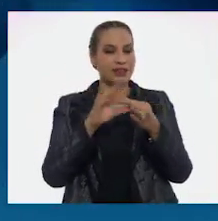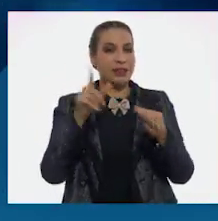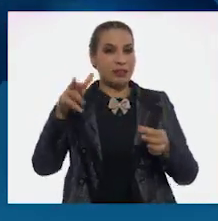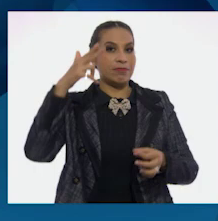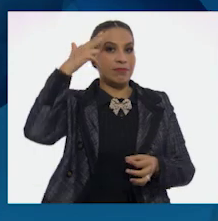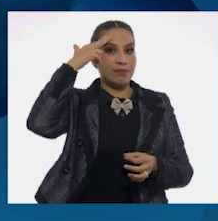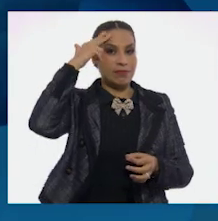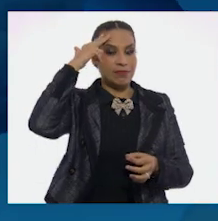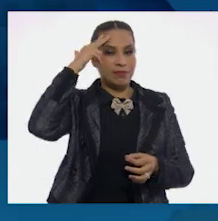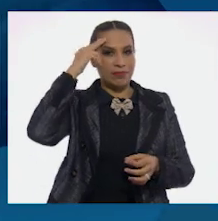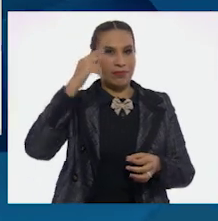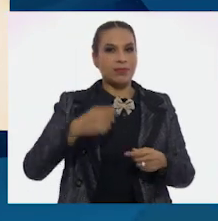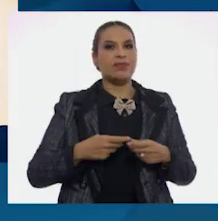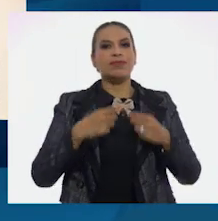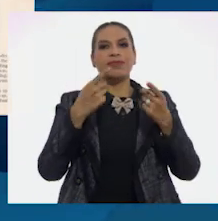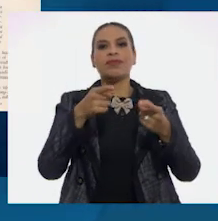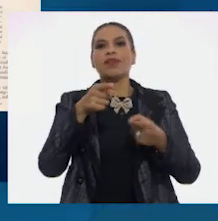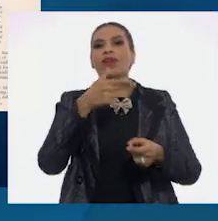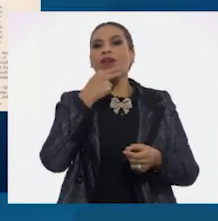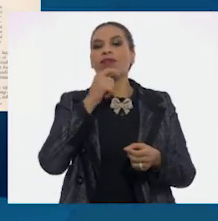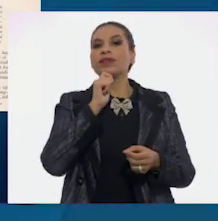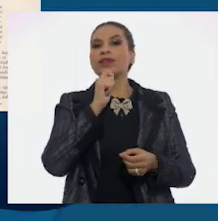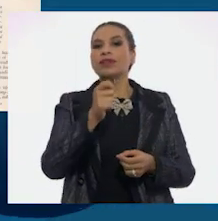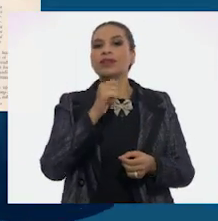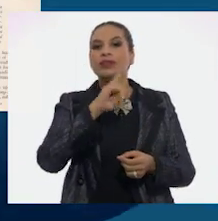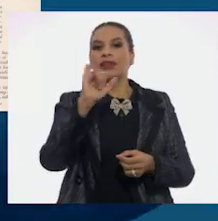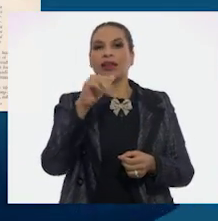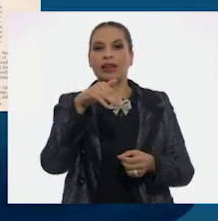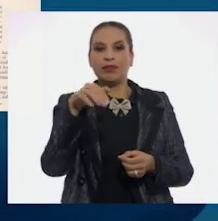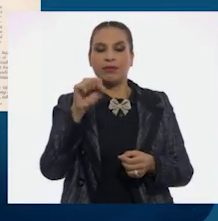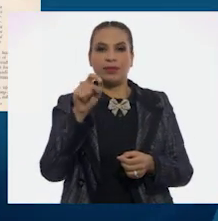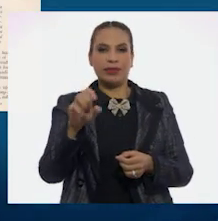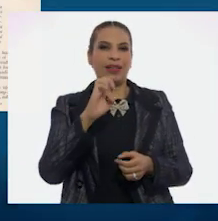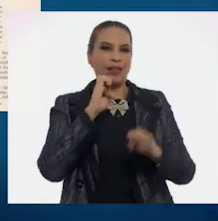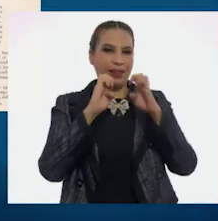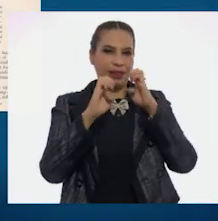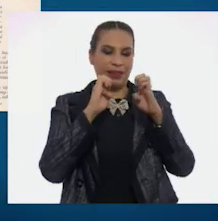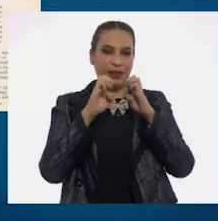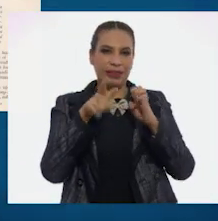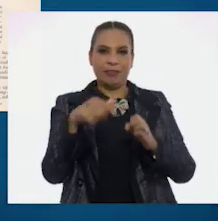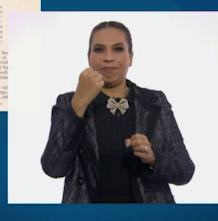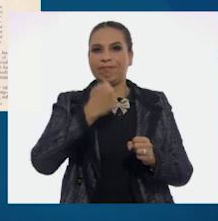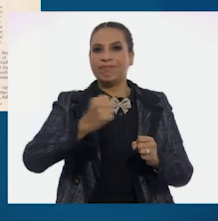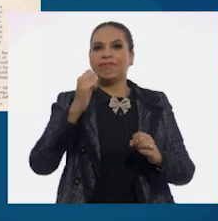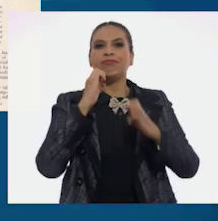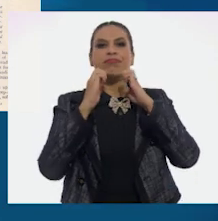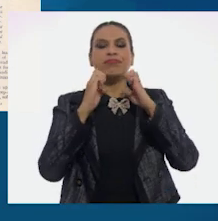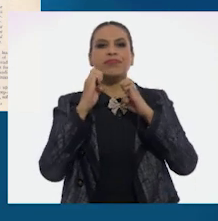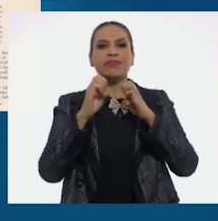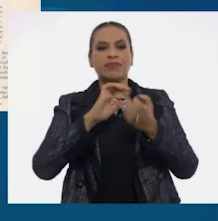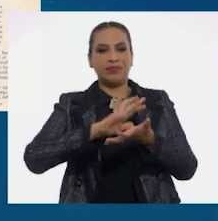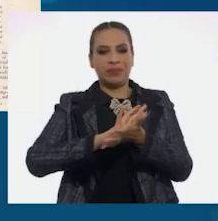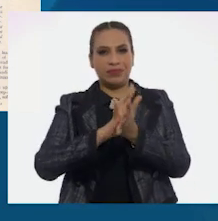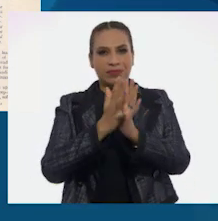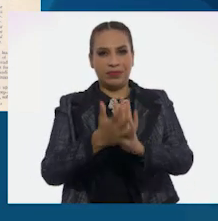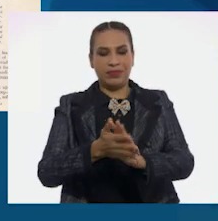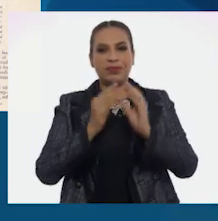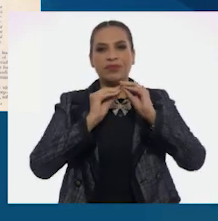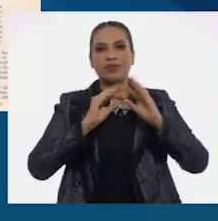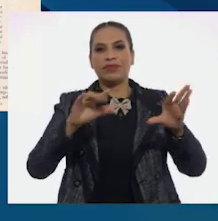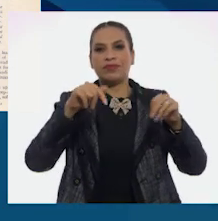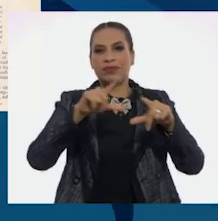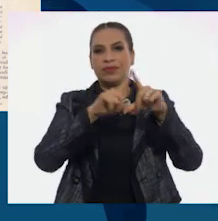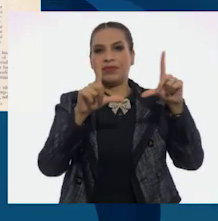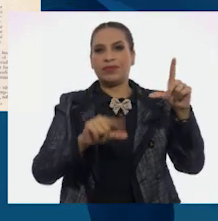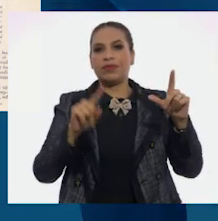Porfirio Díaz dio al reportero James Creelman. En una entrevista. Esta famosa entrevista fue traducida y publicada en nuestro país